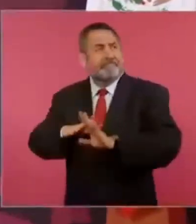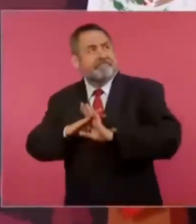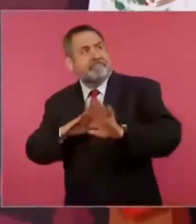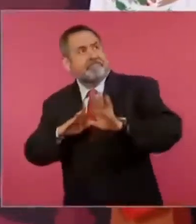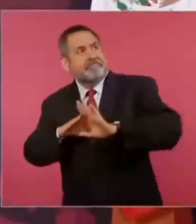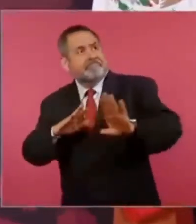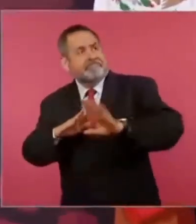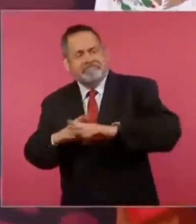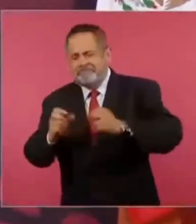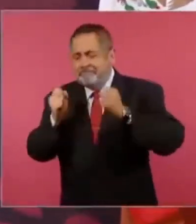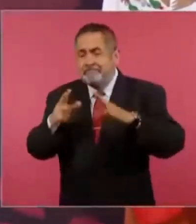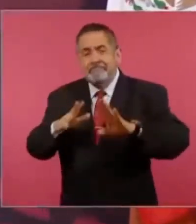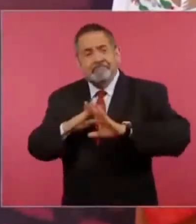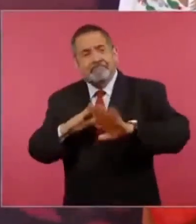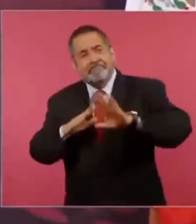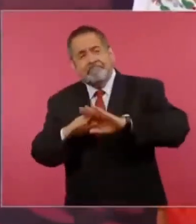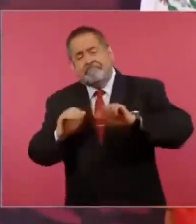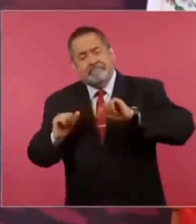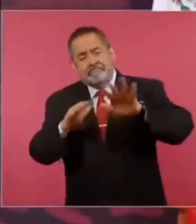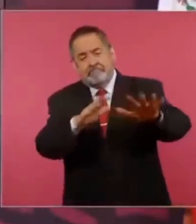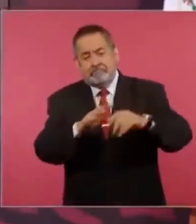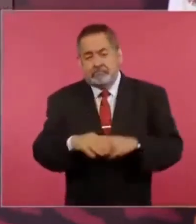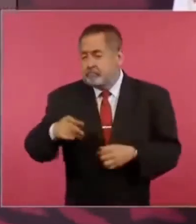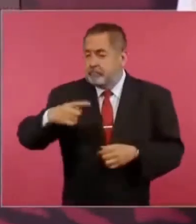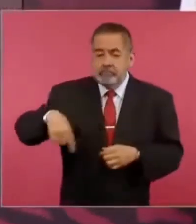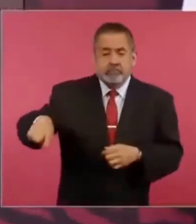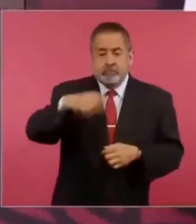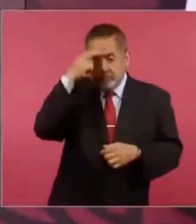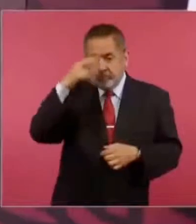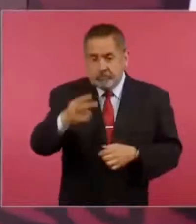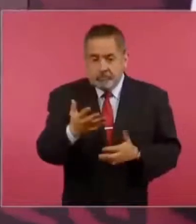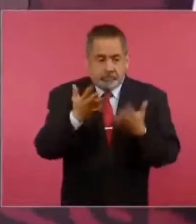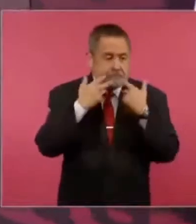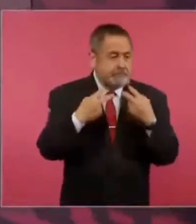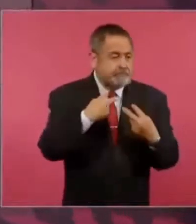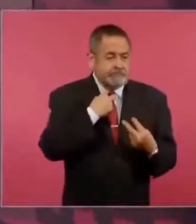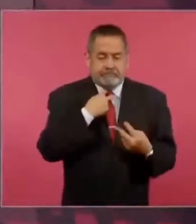¿Cuántos mexicanos se quedaron sin empleo?